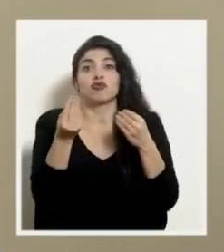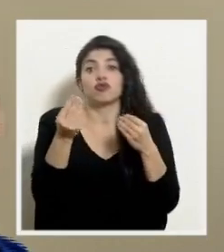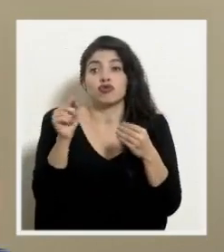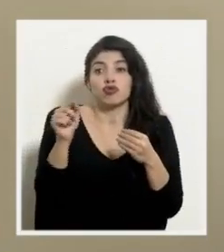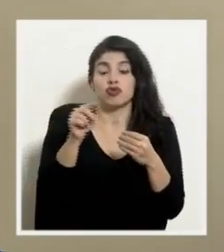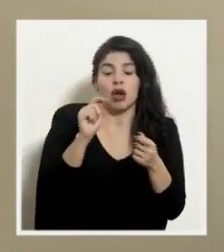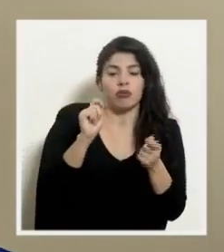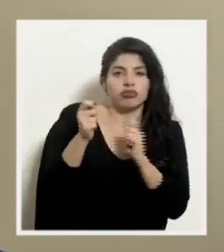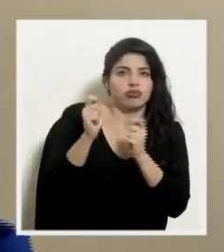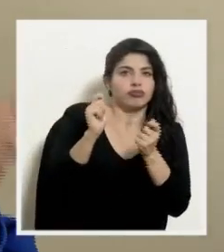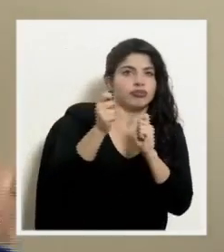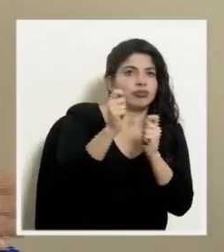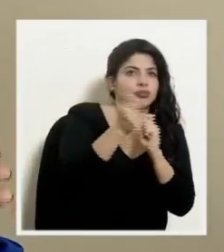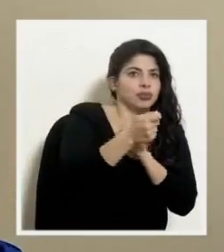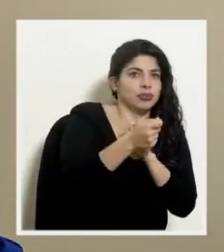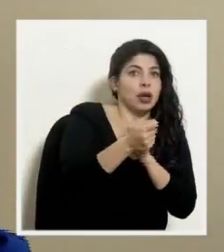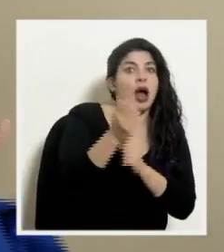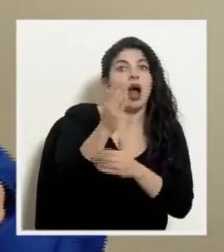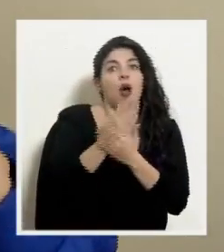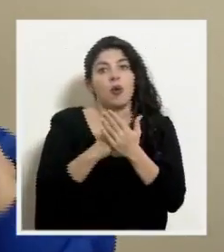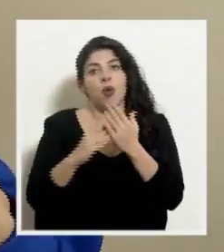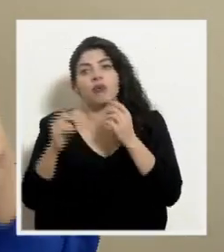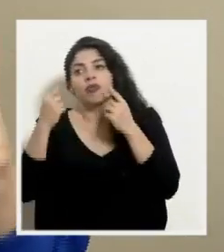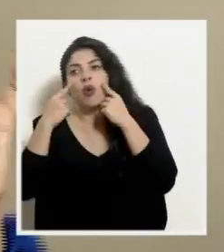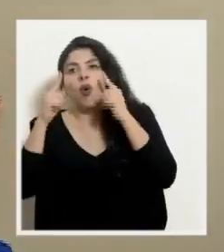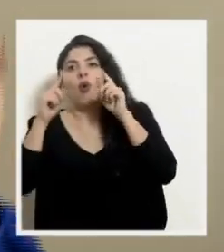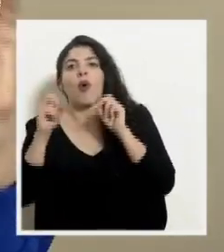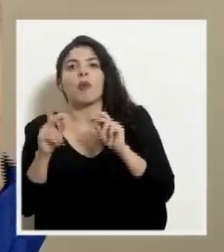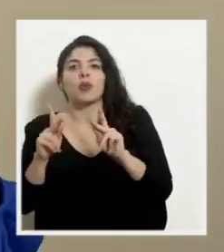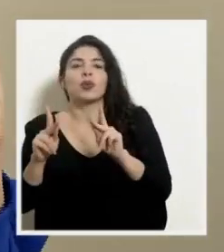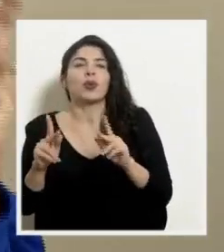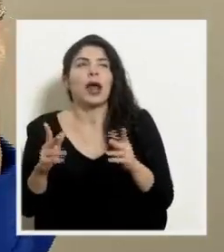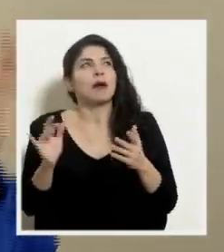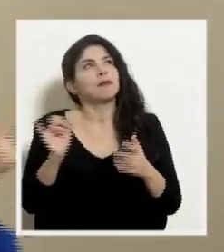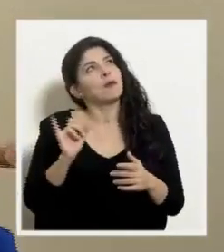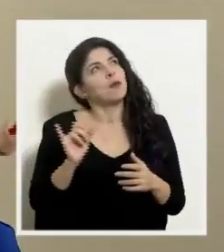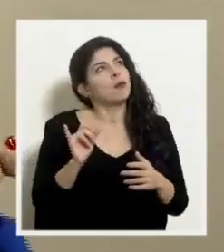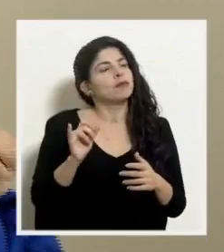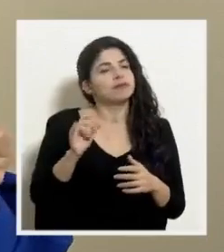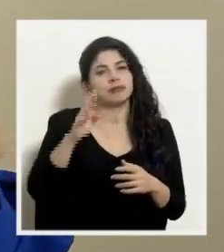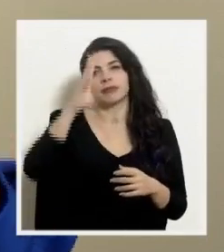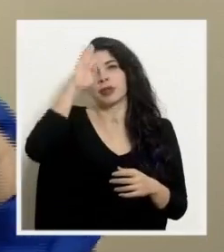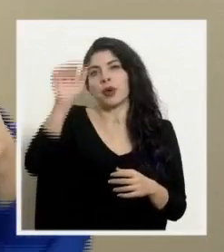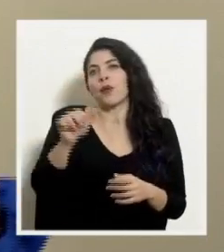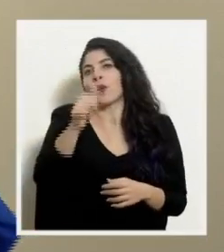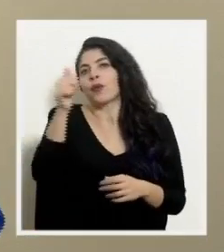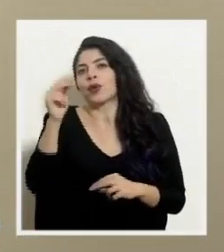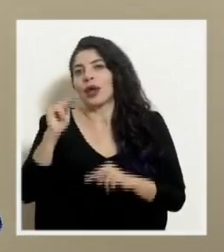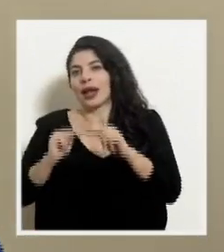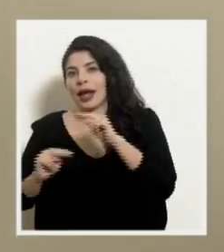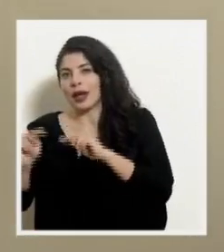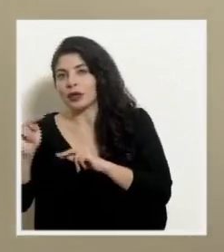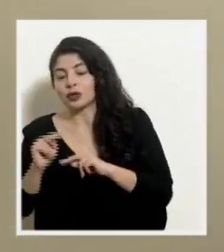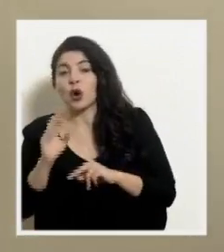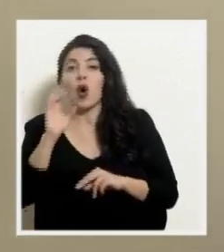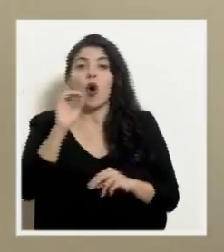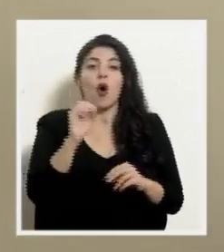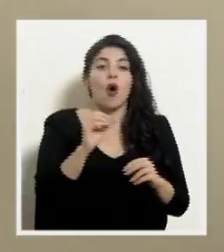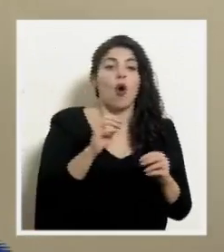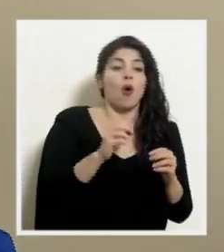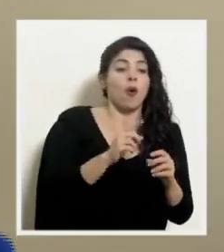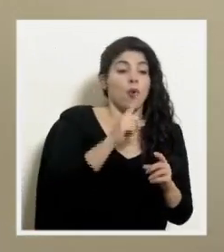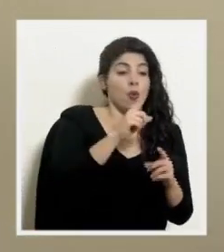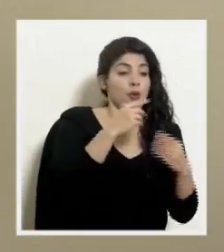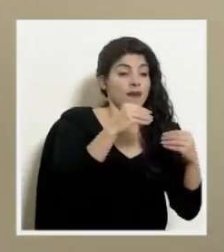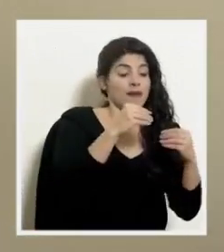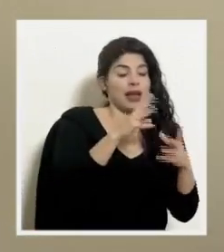reconvertido, muchas han tenido la oportunidad, digamos, de otro tipo, digamos, de negocios y de diversificar la